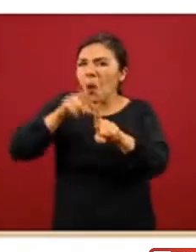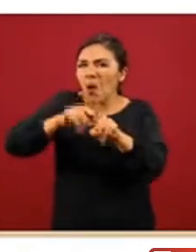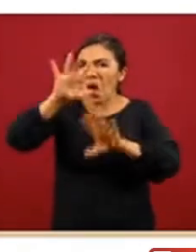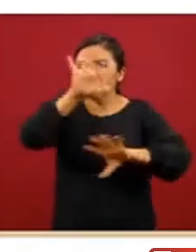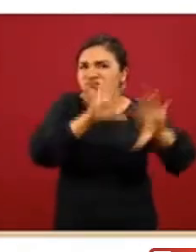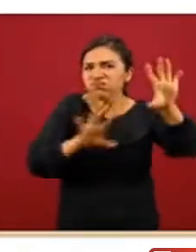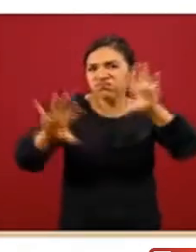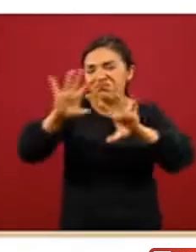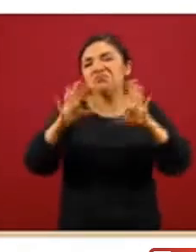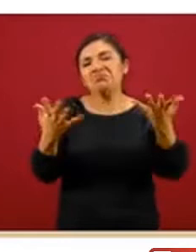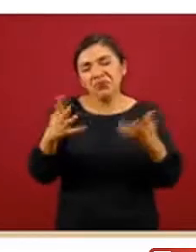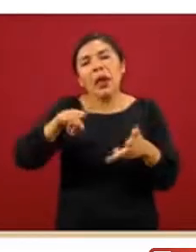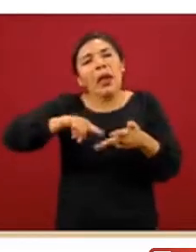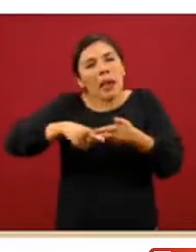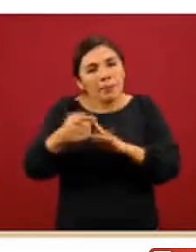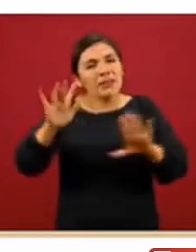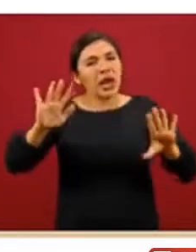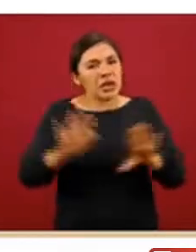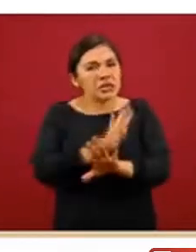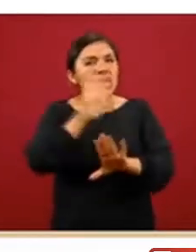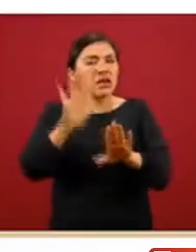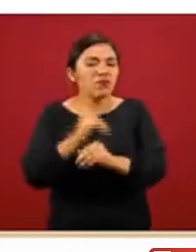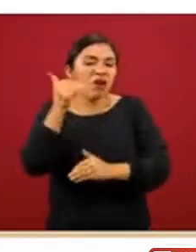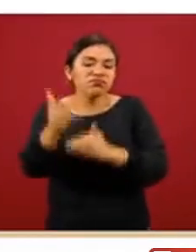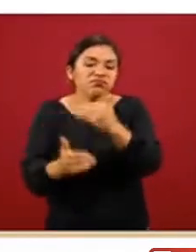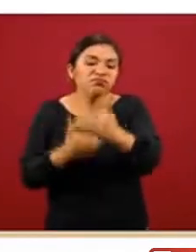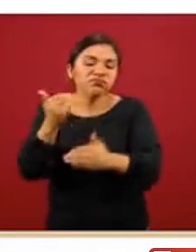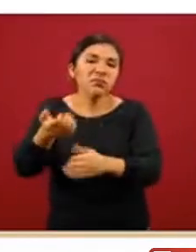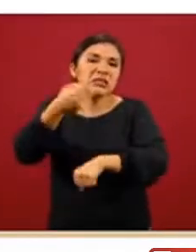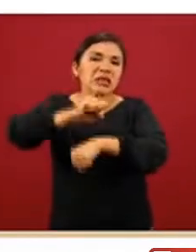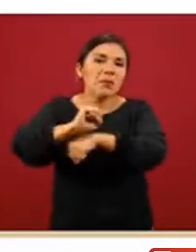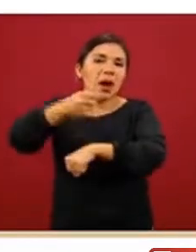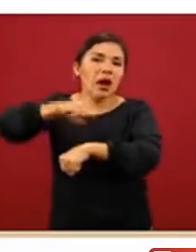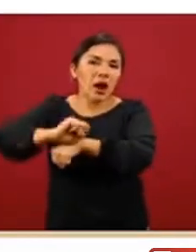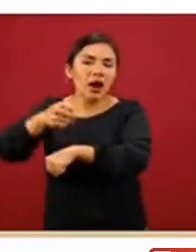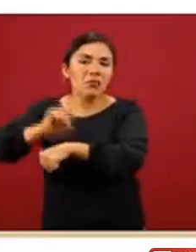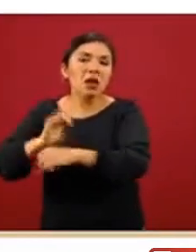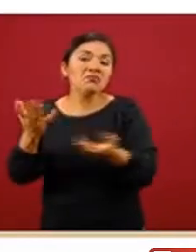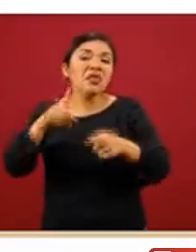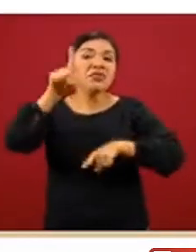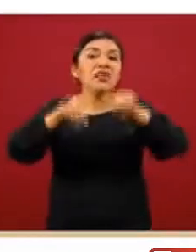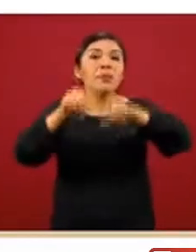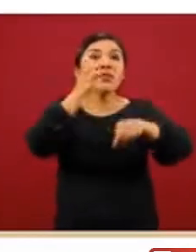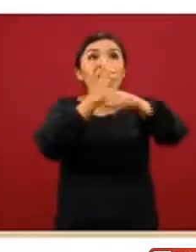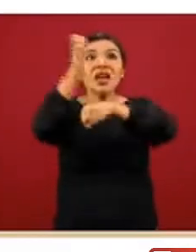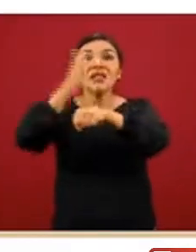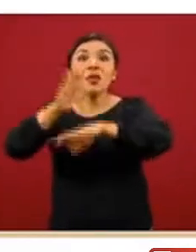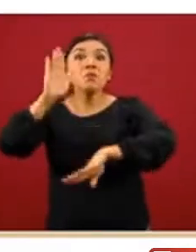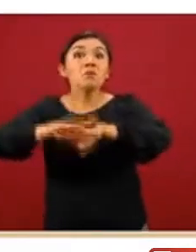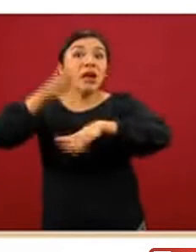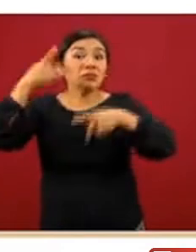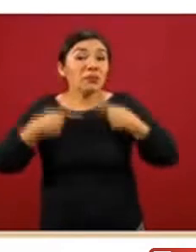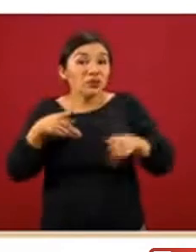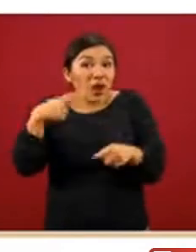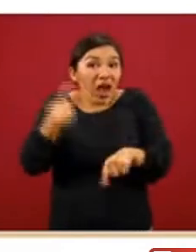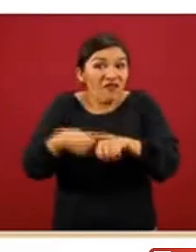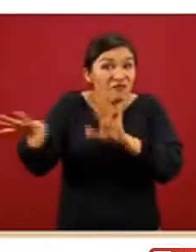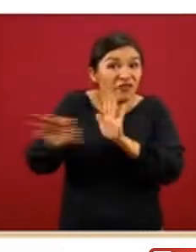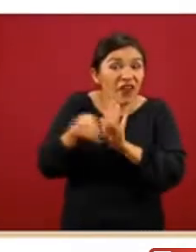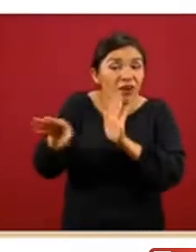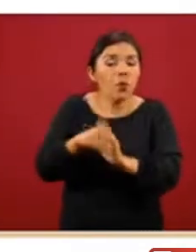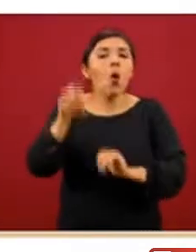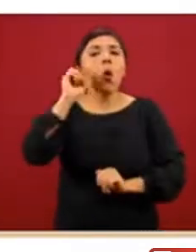Vamos a empezar a ver movimientos en las siguientes semanas, en la medida que otros estados incrementen su carga, pero otros